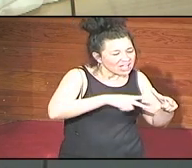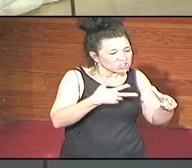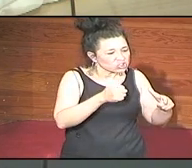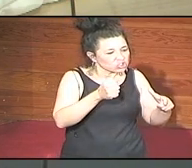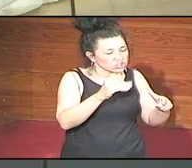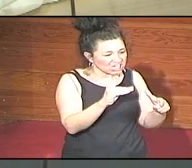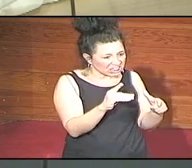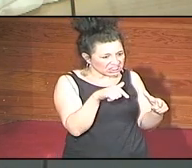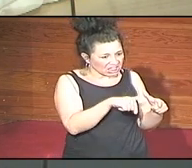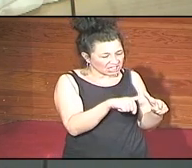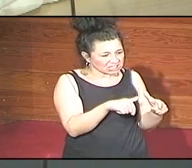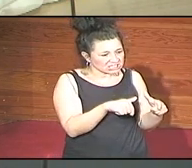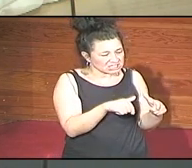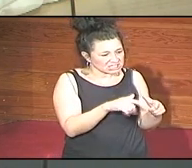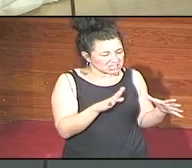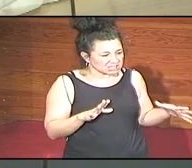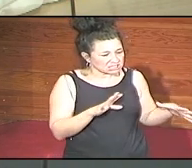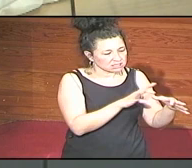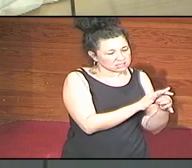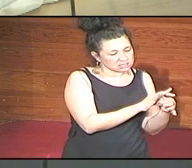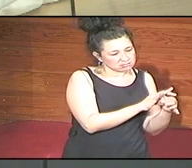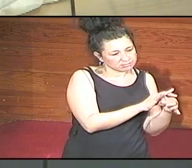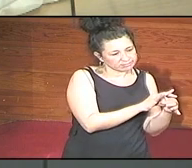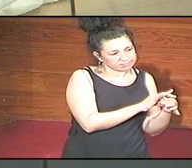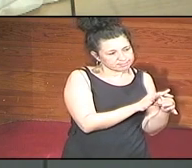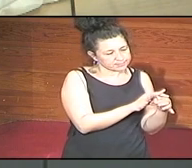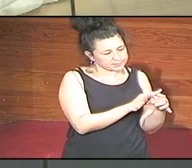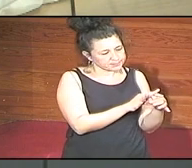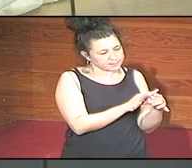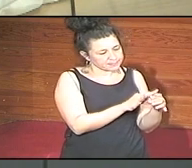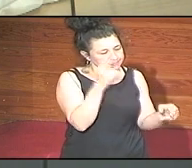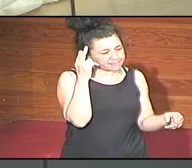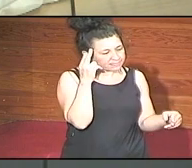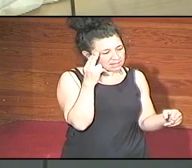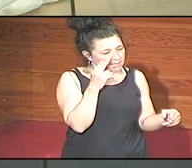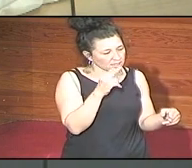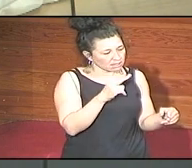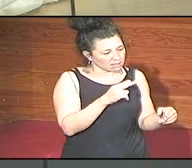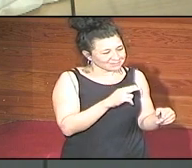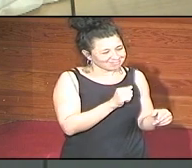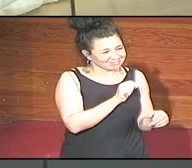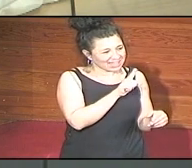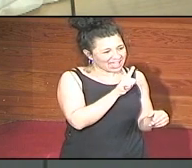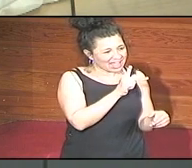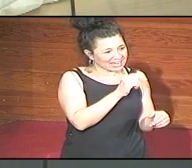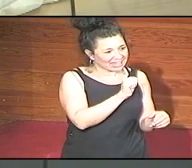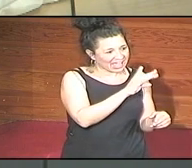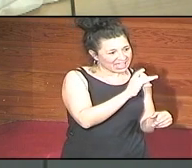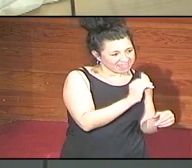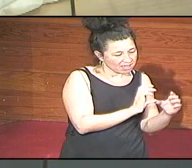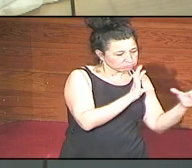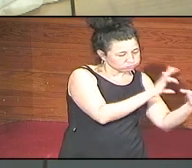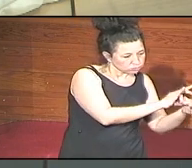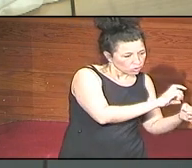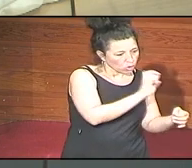son en este caso son aliados y muchas veces hay grupo ha ligado al qaeda y otro grupo aliado a análisis por